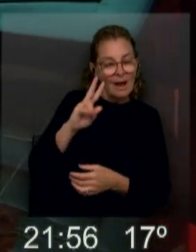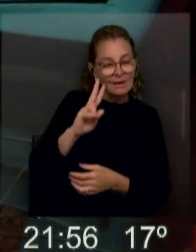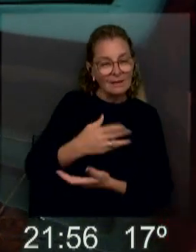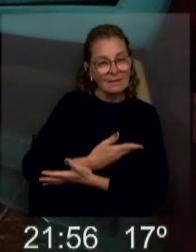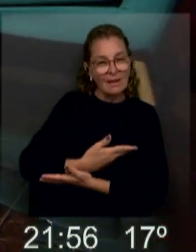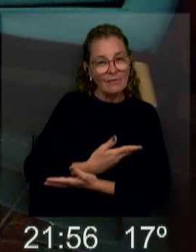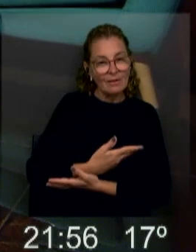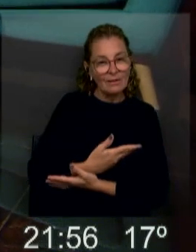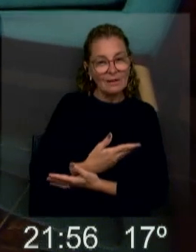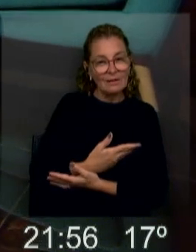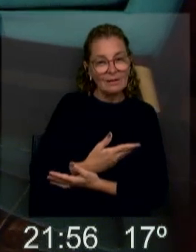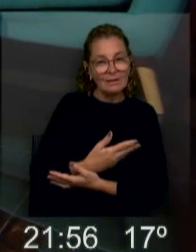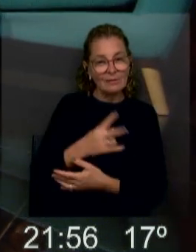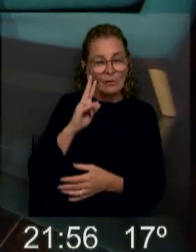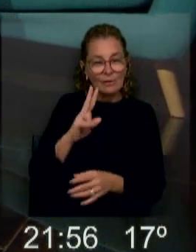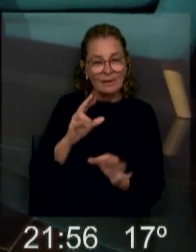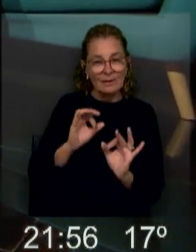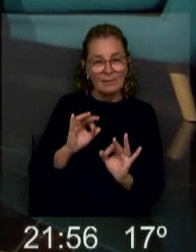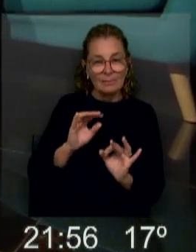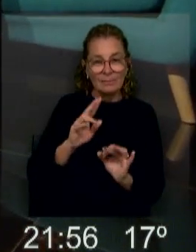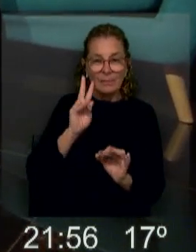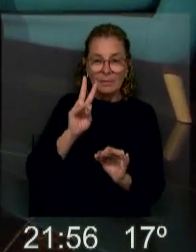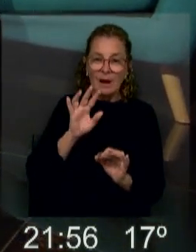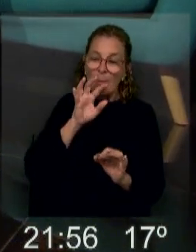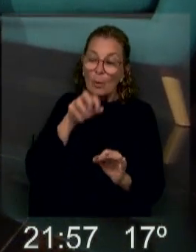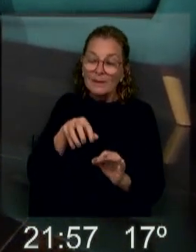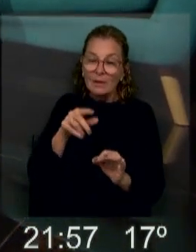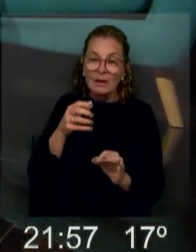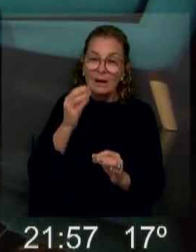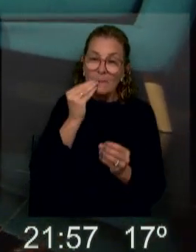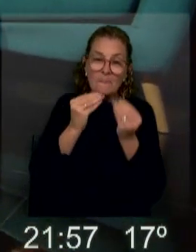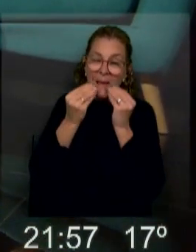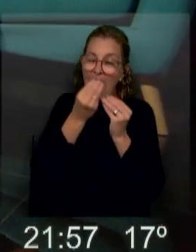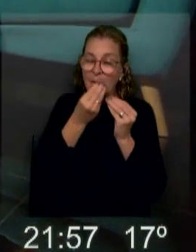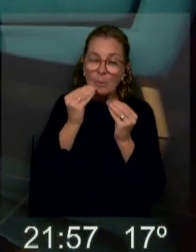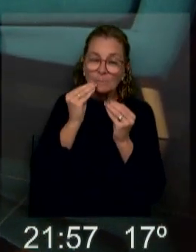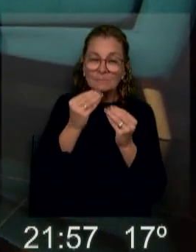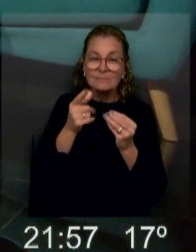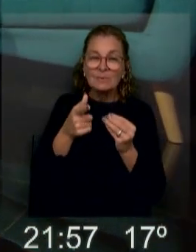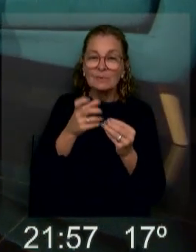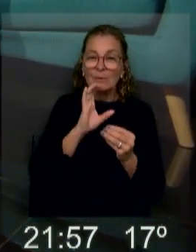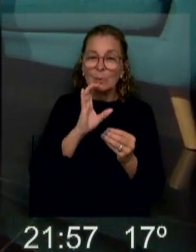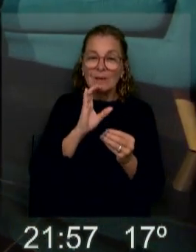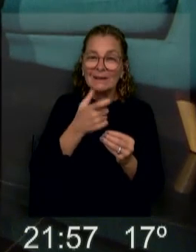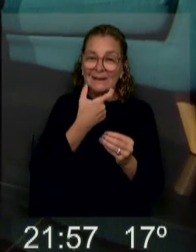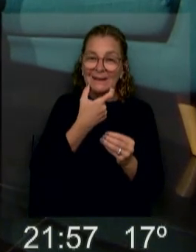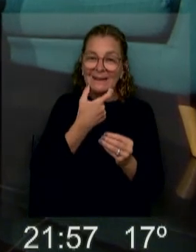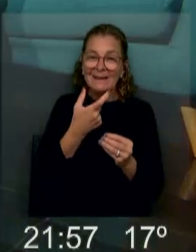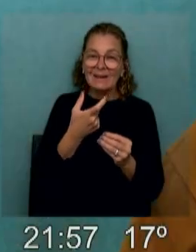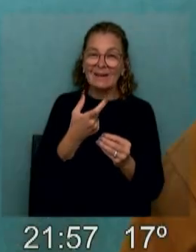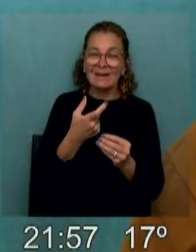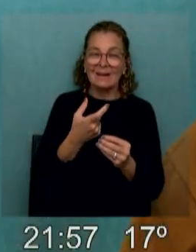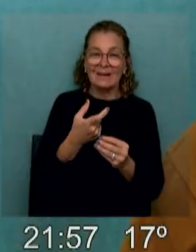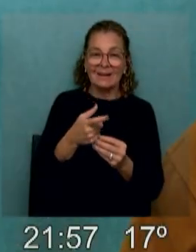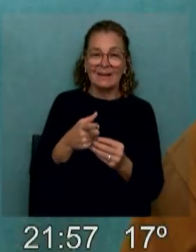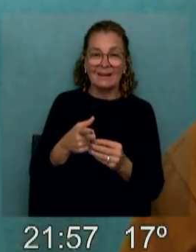poquito por arriba, lo pisteás nomás. Mira, vomitó, decís, hay que limpiarlo. Claro. Ah, por suerte ahora se ríe. Primero vomitó, se ríe,